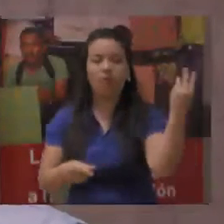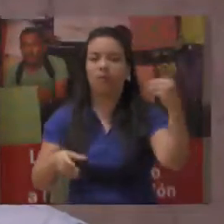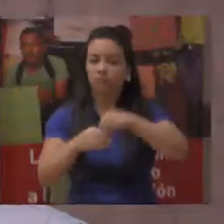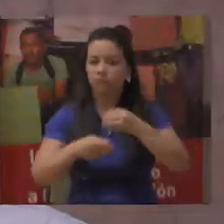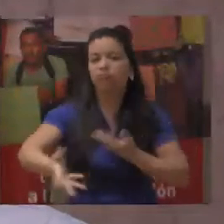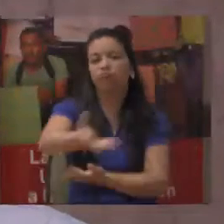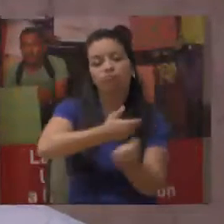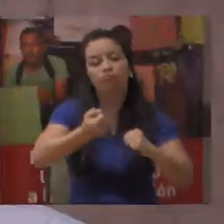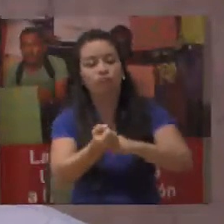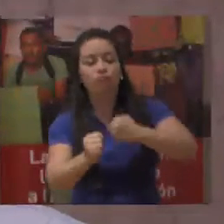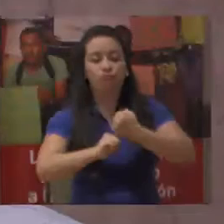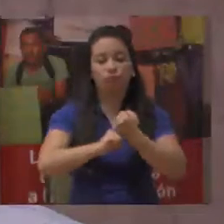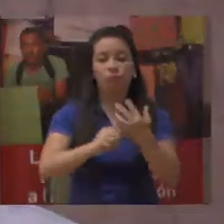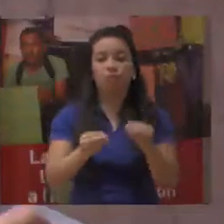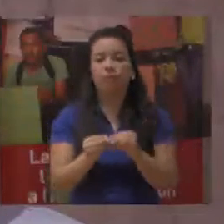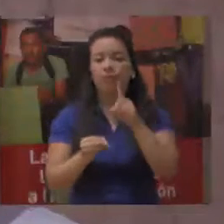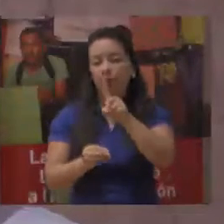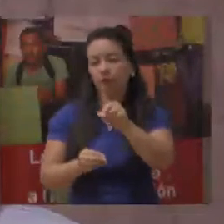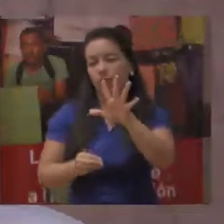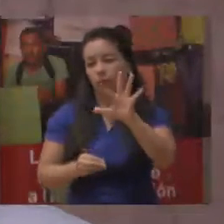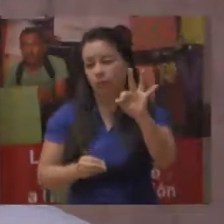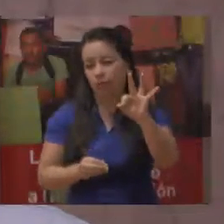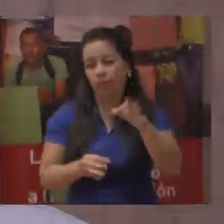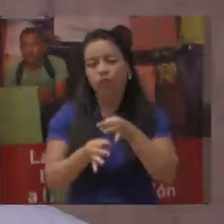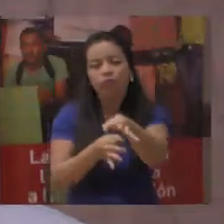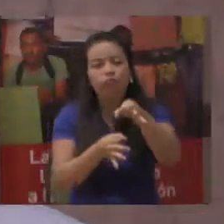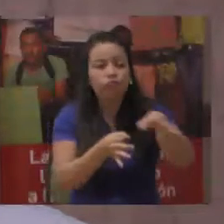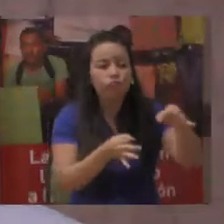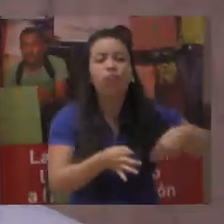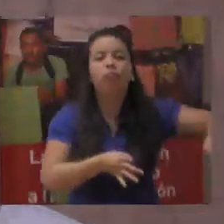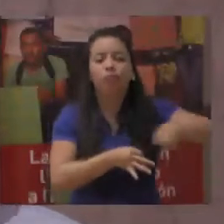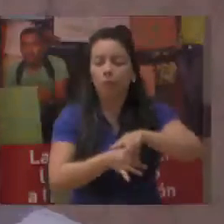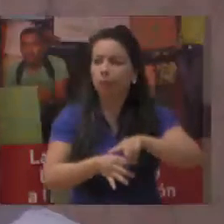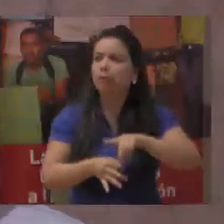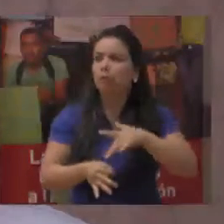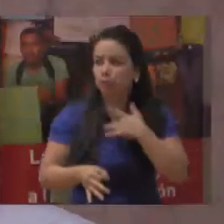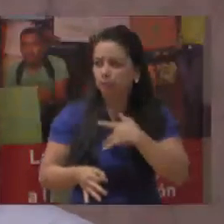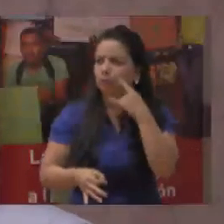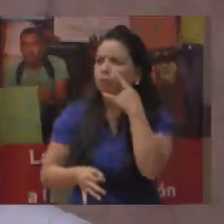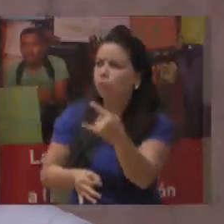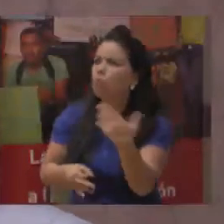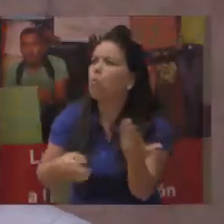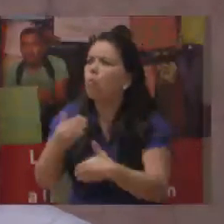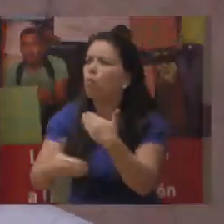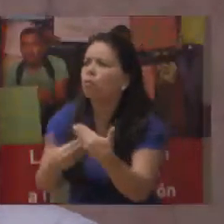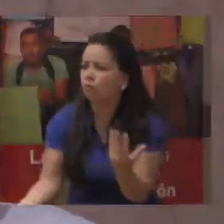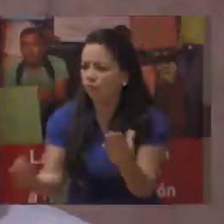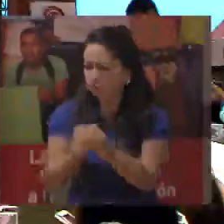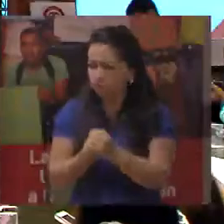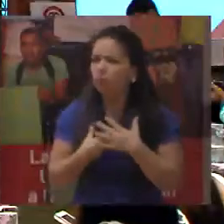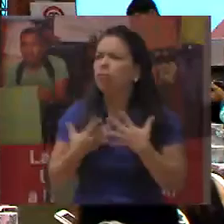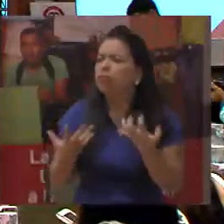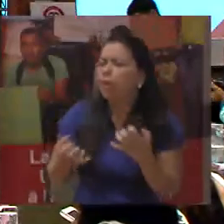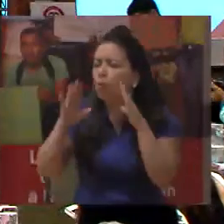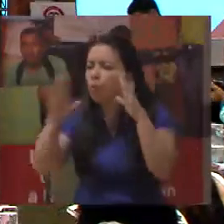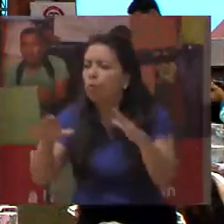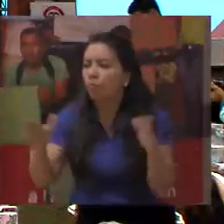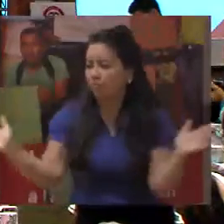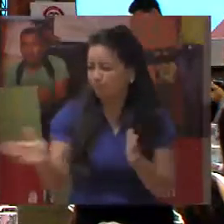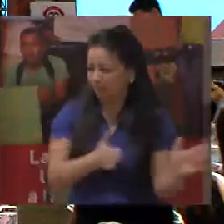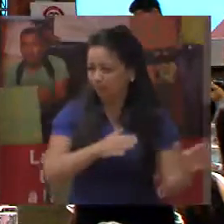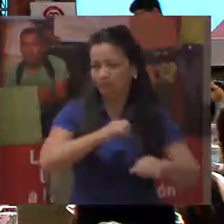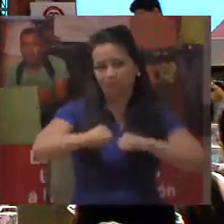o menos 153 municipios han considerado la importancia del proceso de reintegración en sus planes de